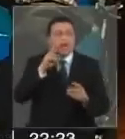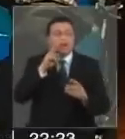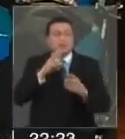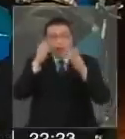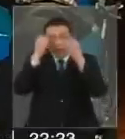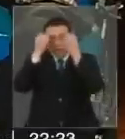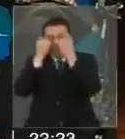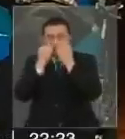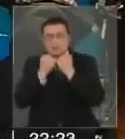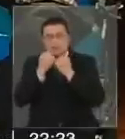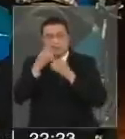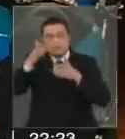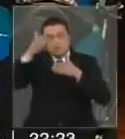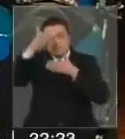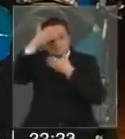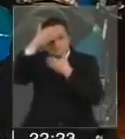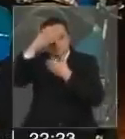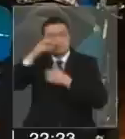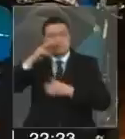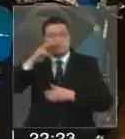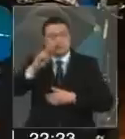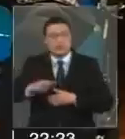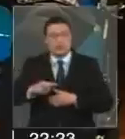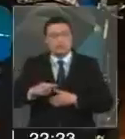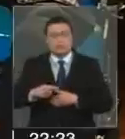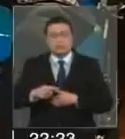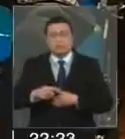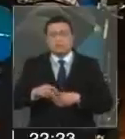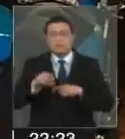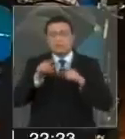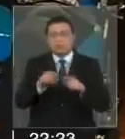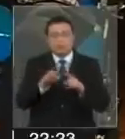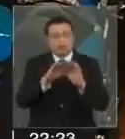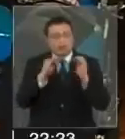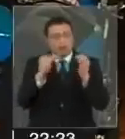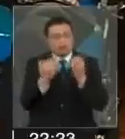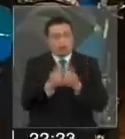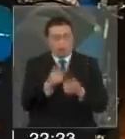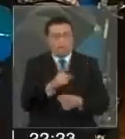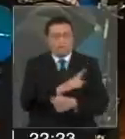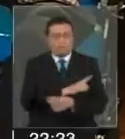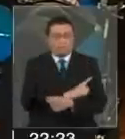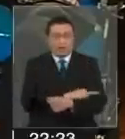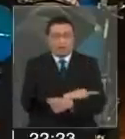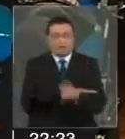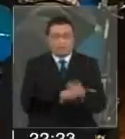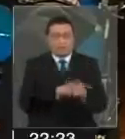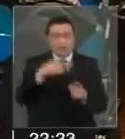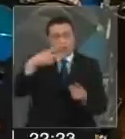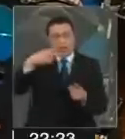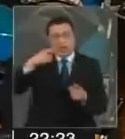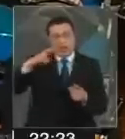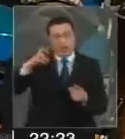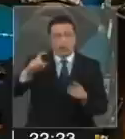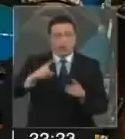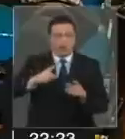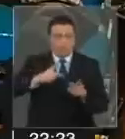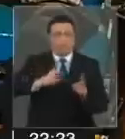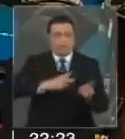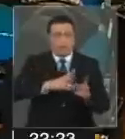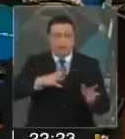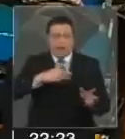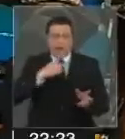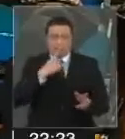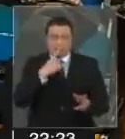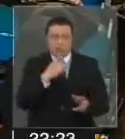disfraces. Amado, eres todo valentía, un héroe de la batalla más dura,